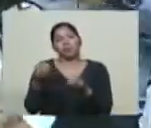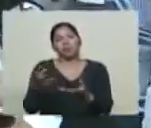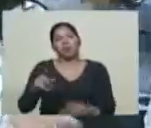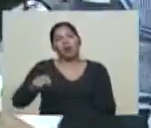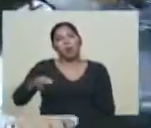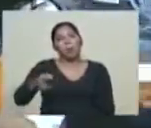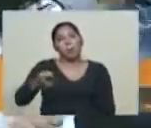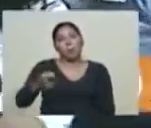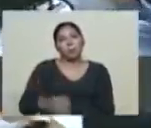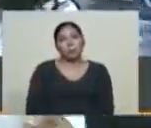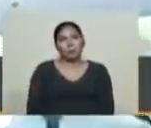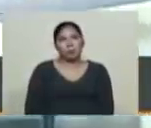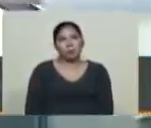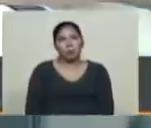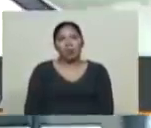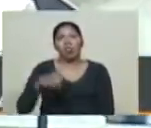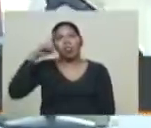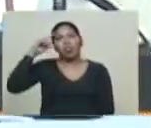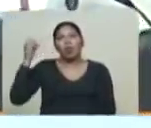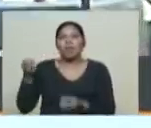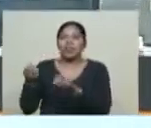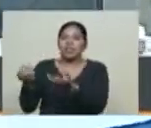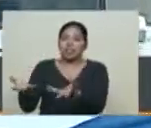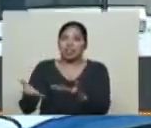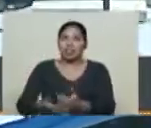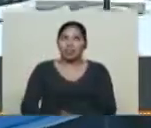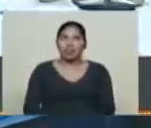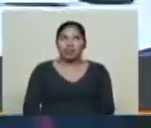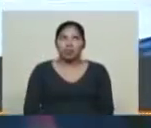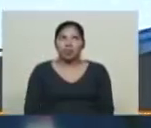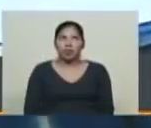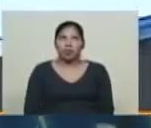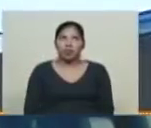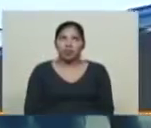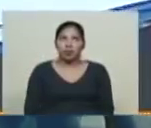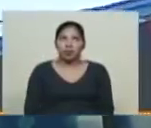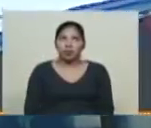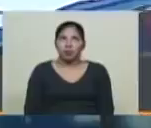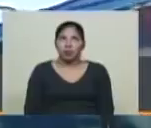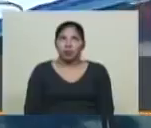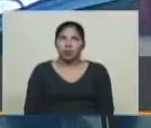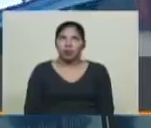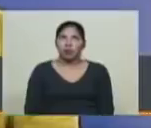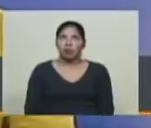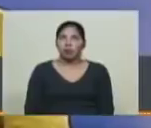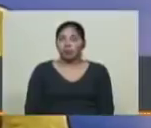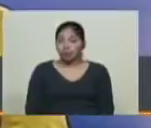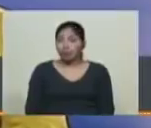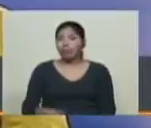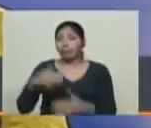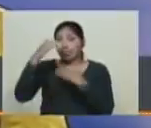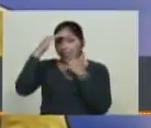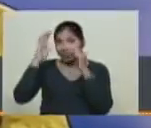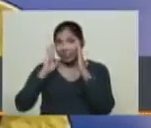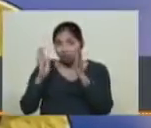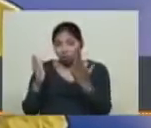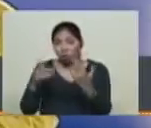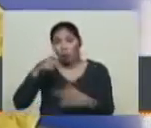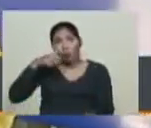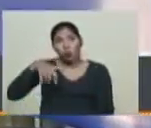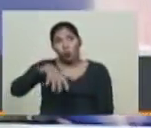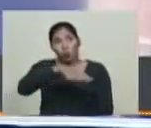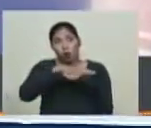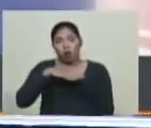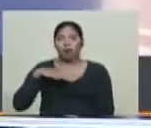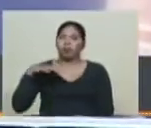Pariata. Que Dios los bendiga. Salgan por ahí a prestar servicio al pueblo con la ambulancia del hospital